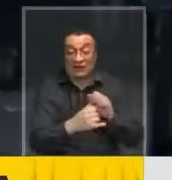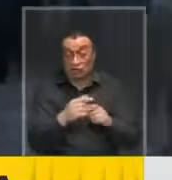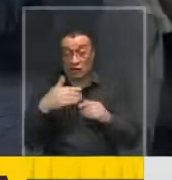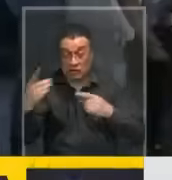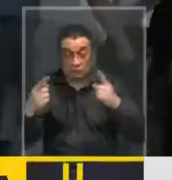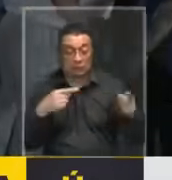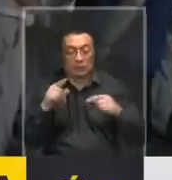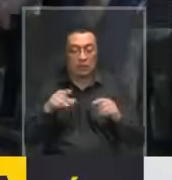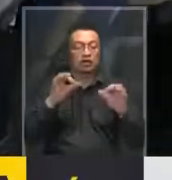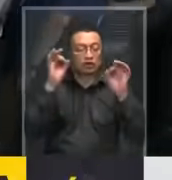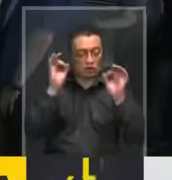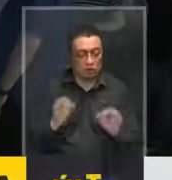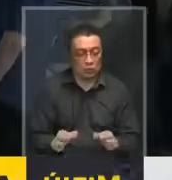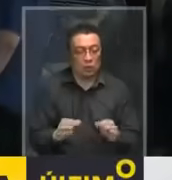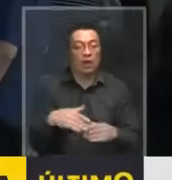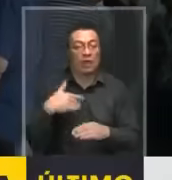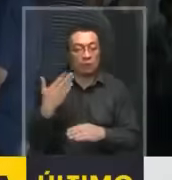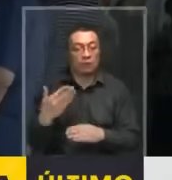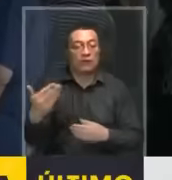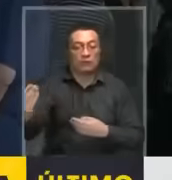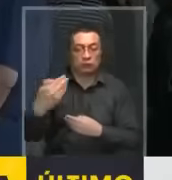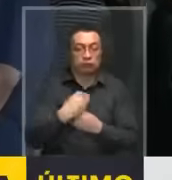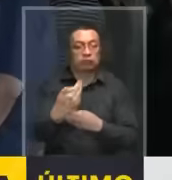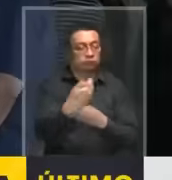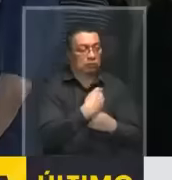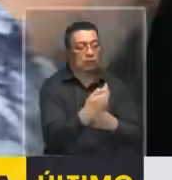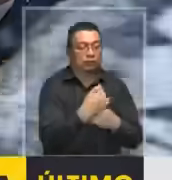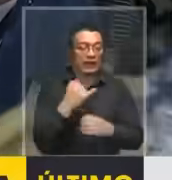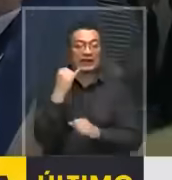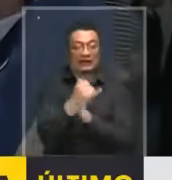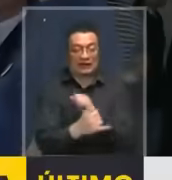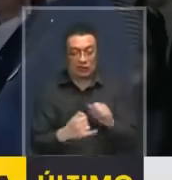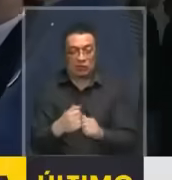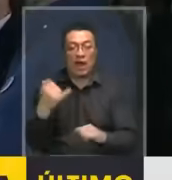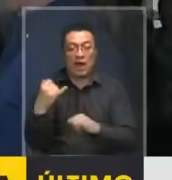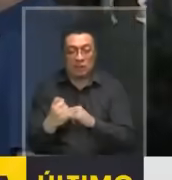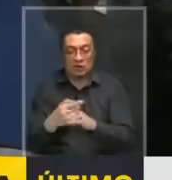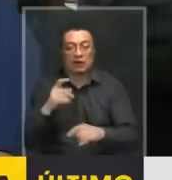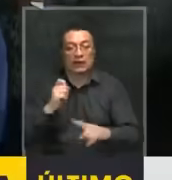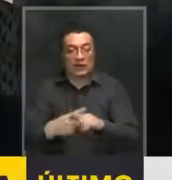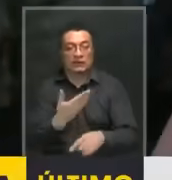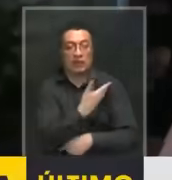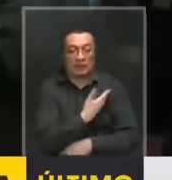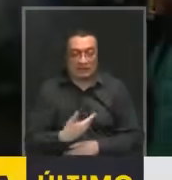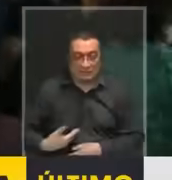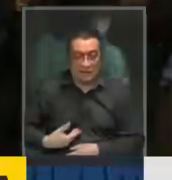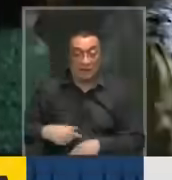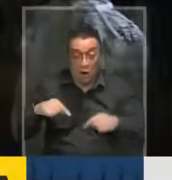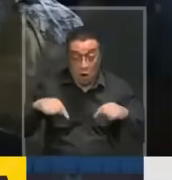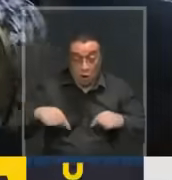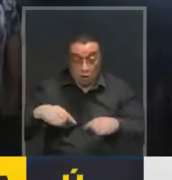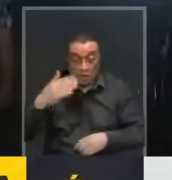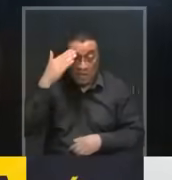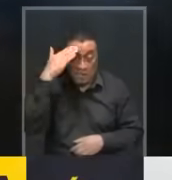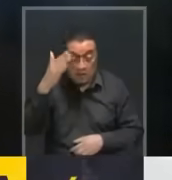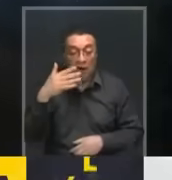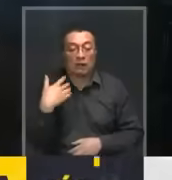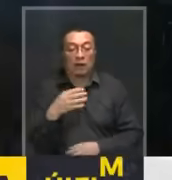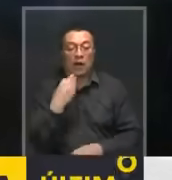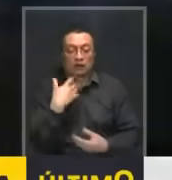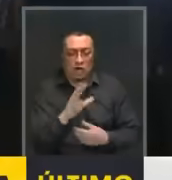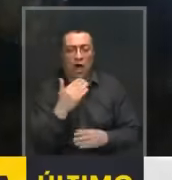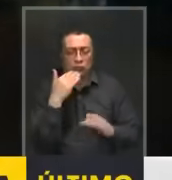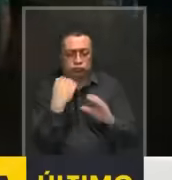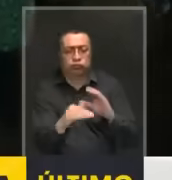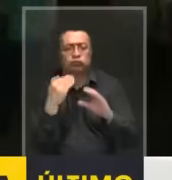seguramente vendrán muchas visitas internacionales, amigos, expresidentes, incluso que en el día de hoy han manifestado ya a